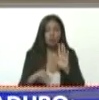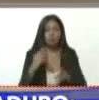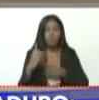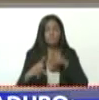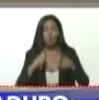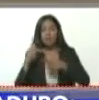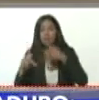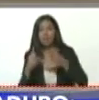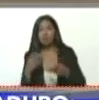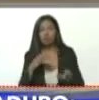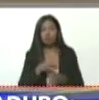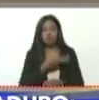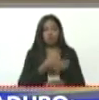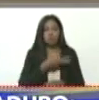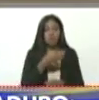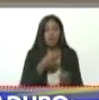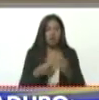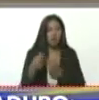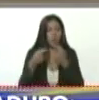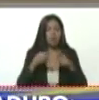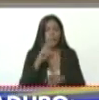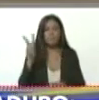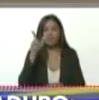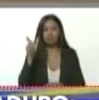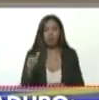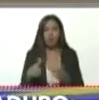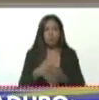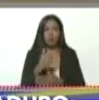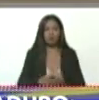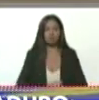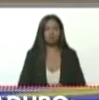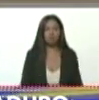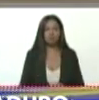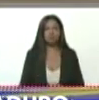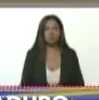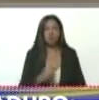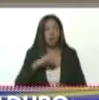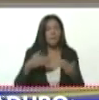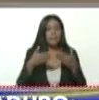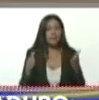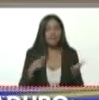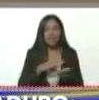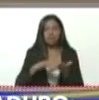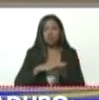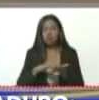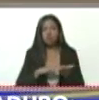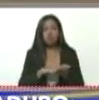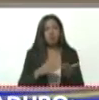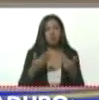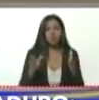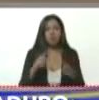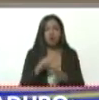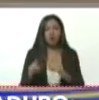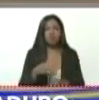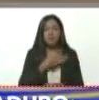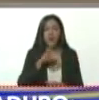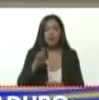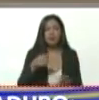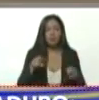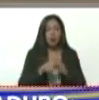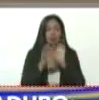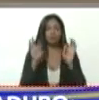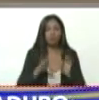políticos y socioeconómicos de los venezolanos y venezolanas y permite una solución política enmarcada en la soberanía y en